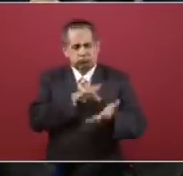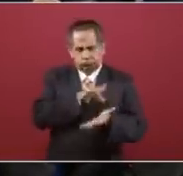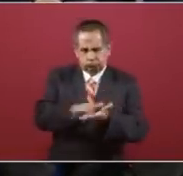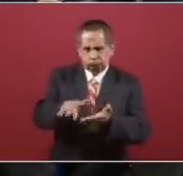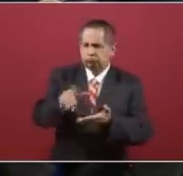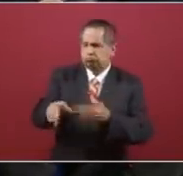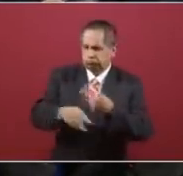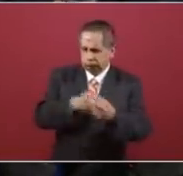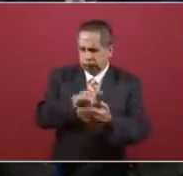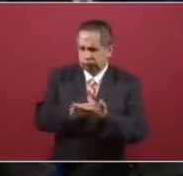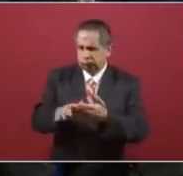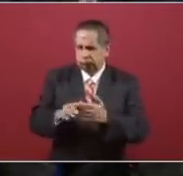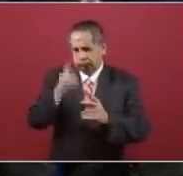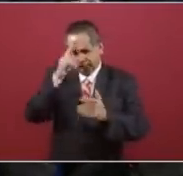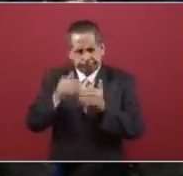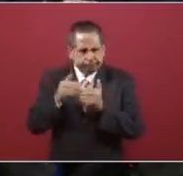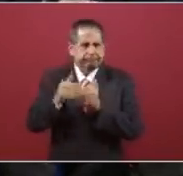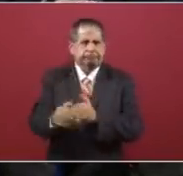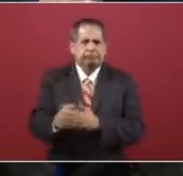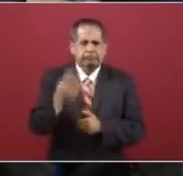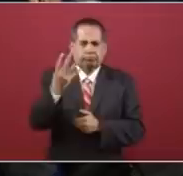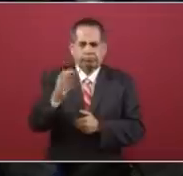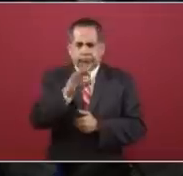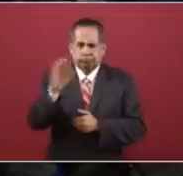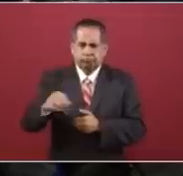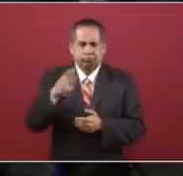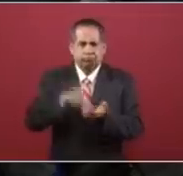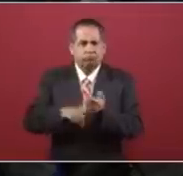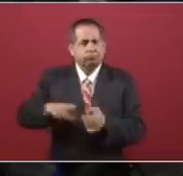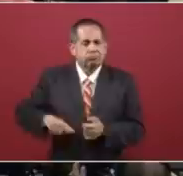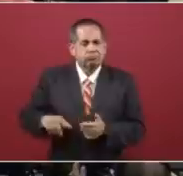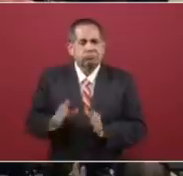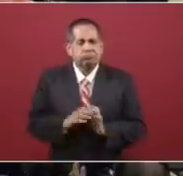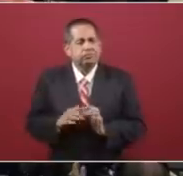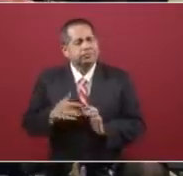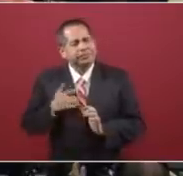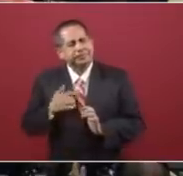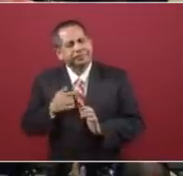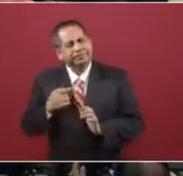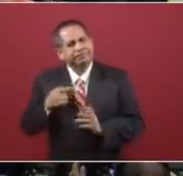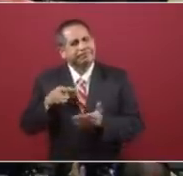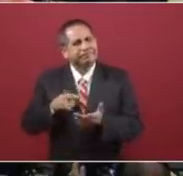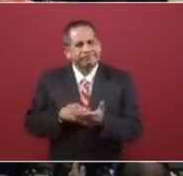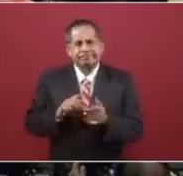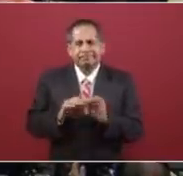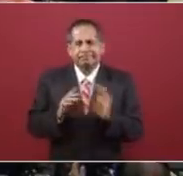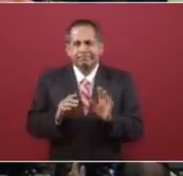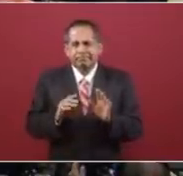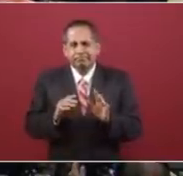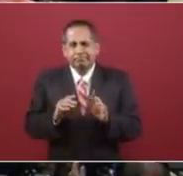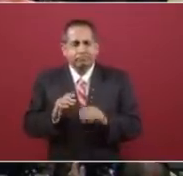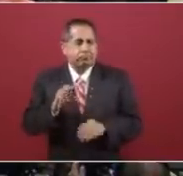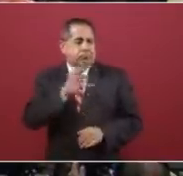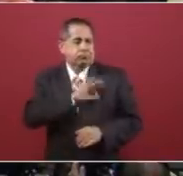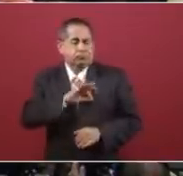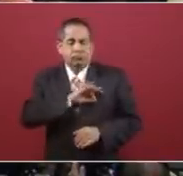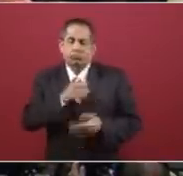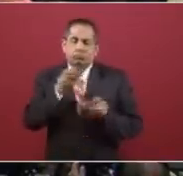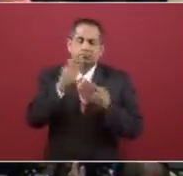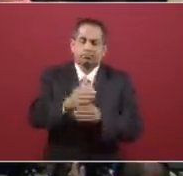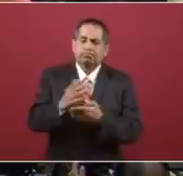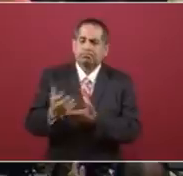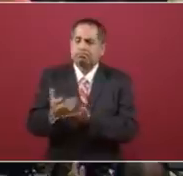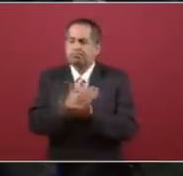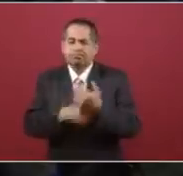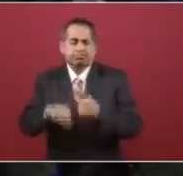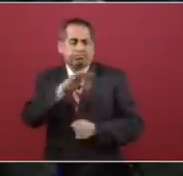haya un crecimiento del 4% durante su gobierno. Eh yo insisto en las altas comisiones que cobran los bancos